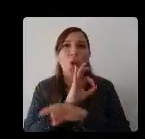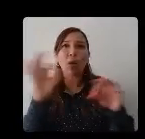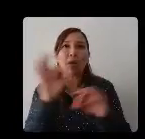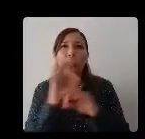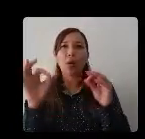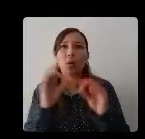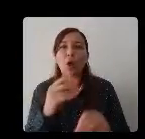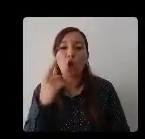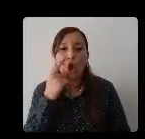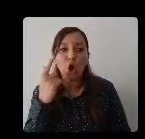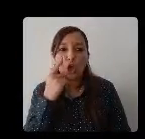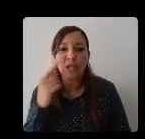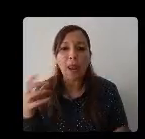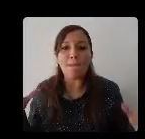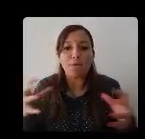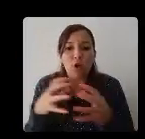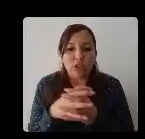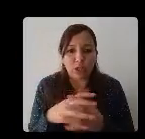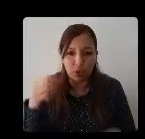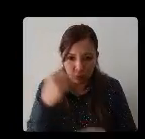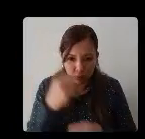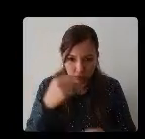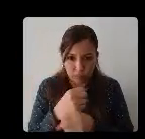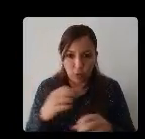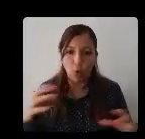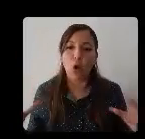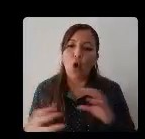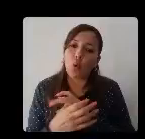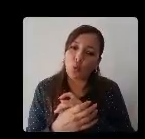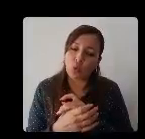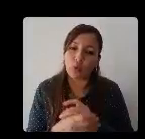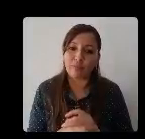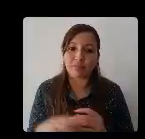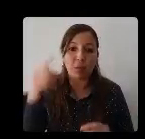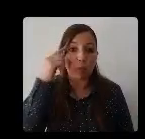pancitos para hacer las empanadas, las tortillitas, hubo muchas cosas puede hacer ahí